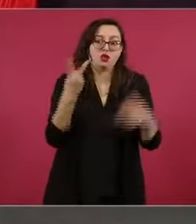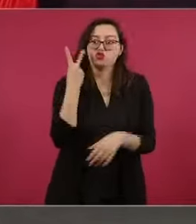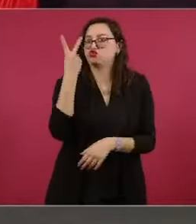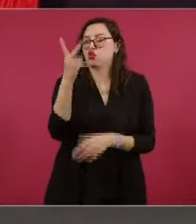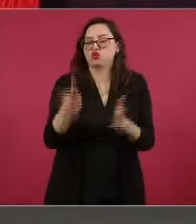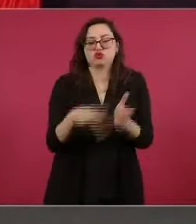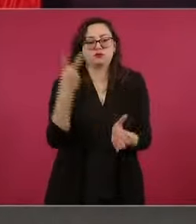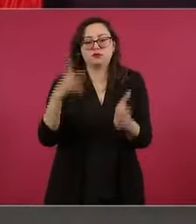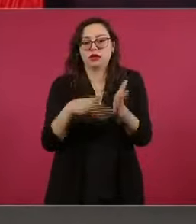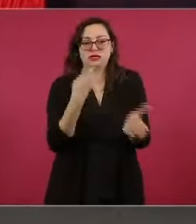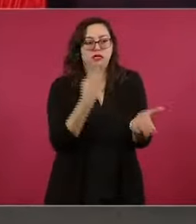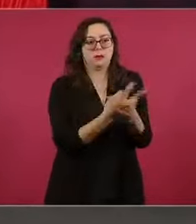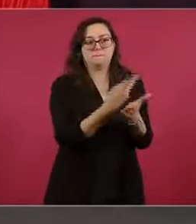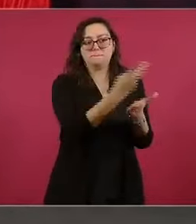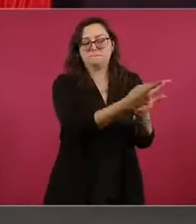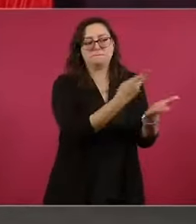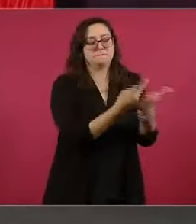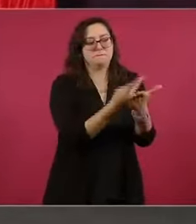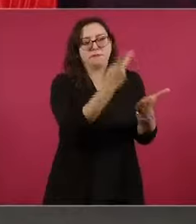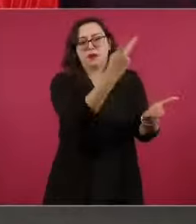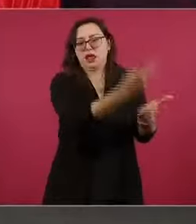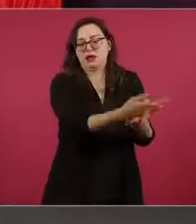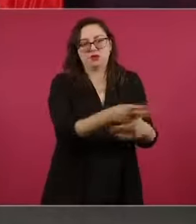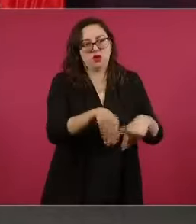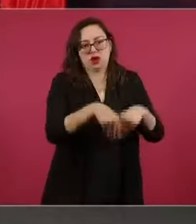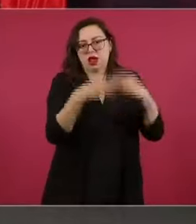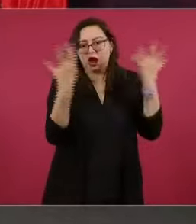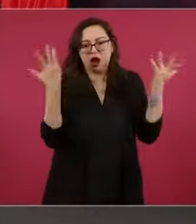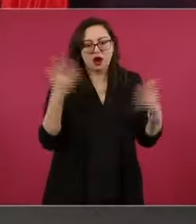pues es como el fotógrafo que le dieron el premio